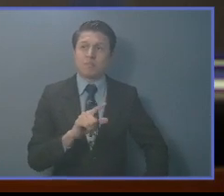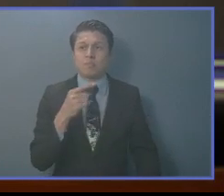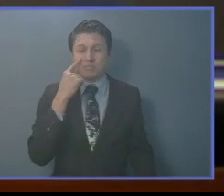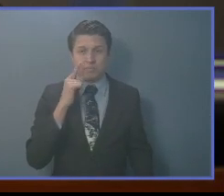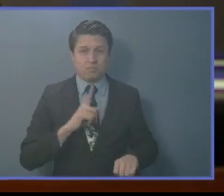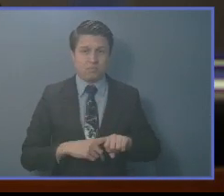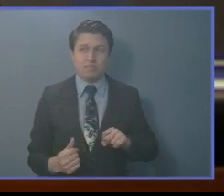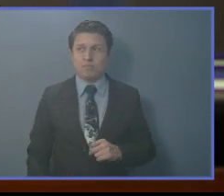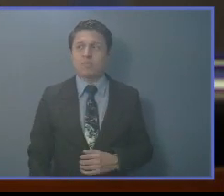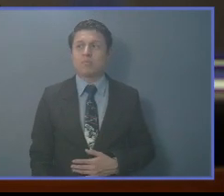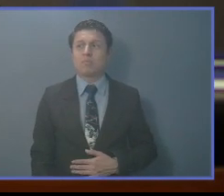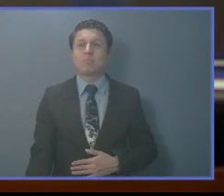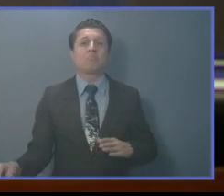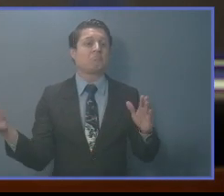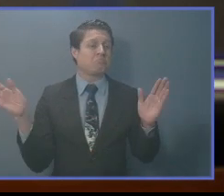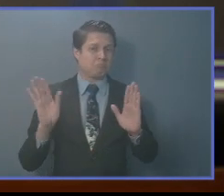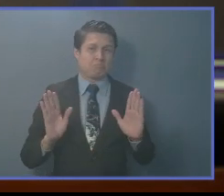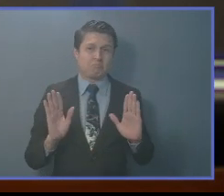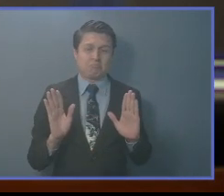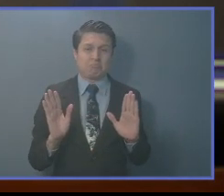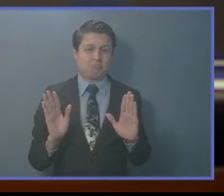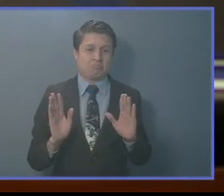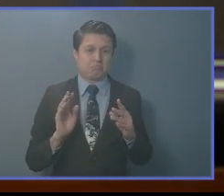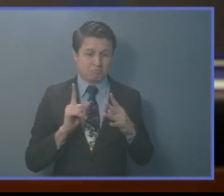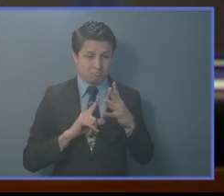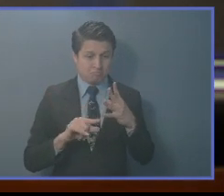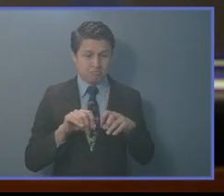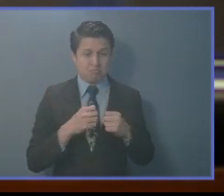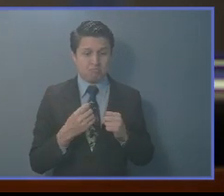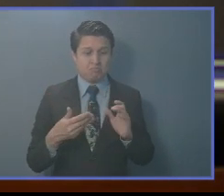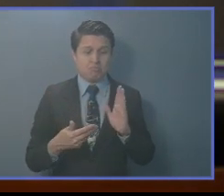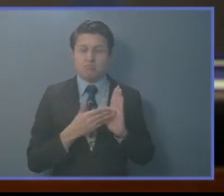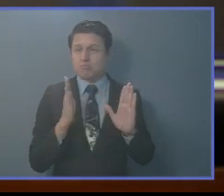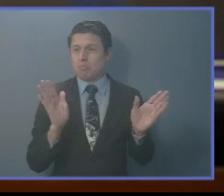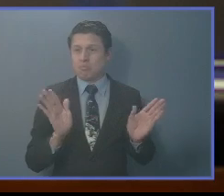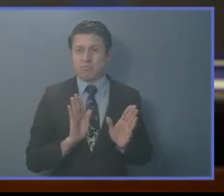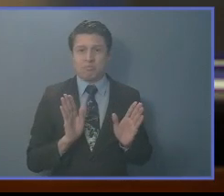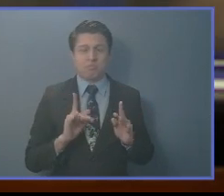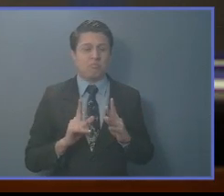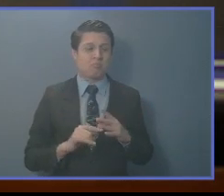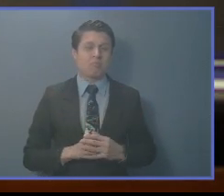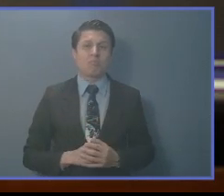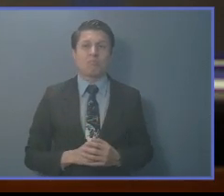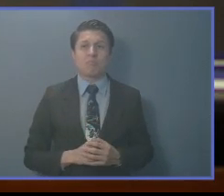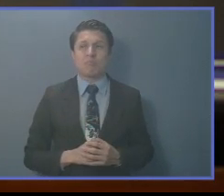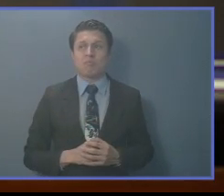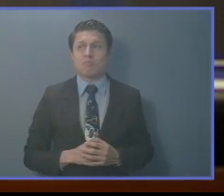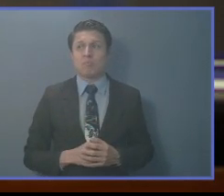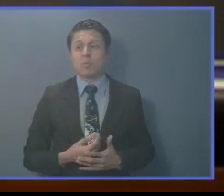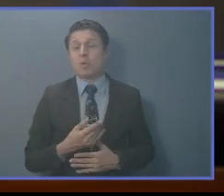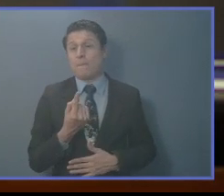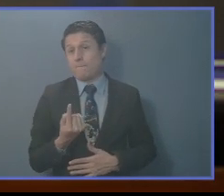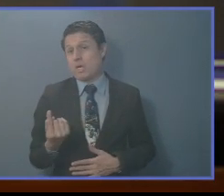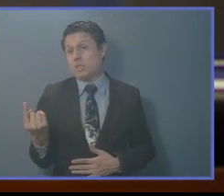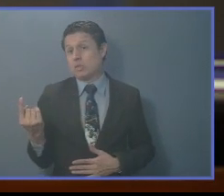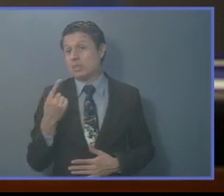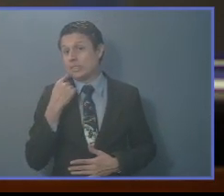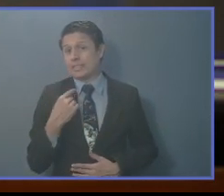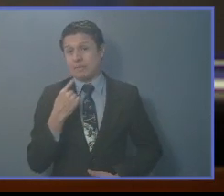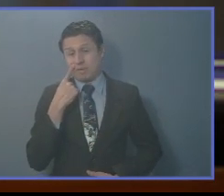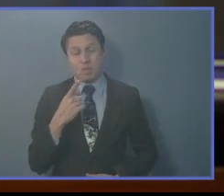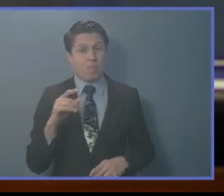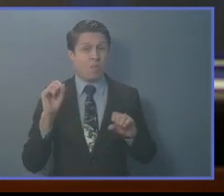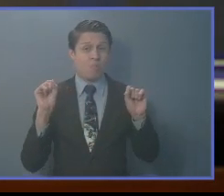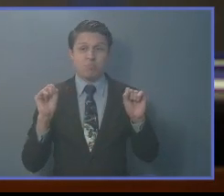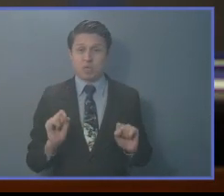encuentren. No incurrirán en incumplimientos de obligaciones contractuales y tampoco penalidades civiles y mercantiles todas aquellas personas que se vean